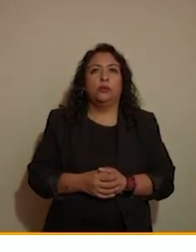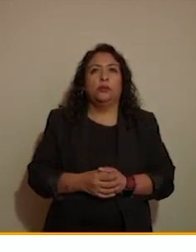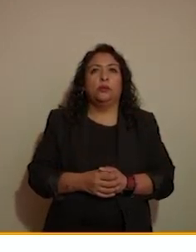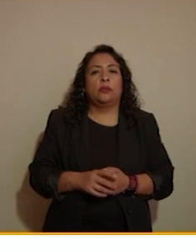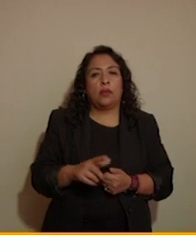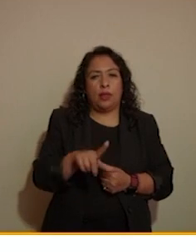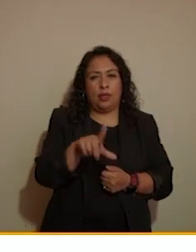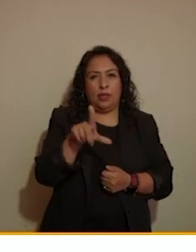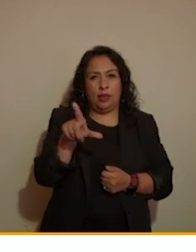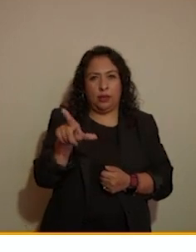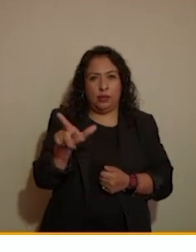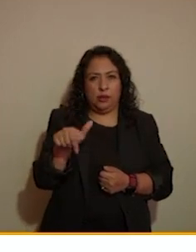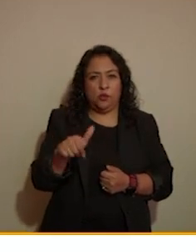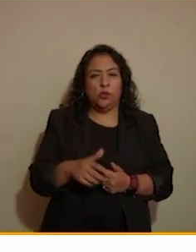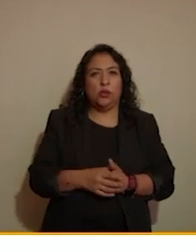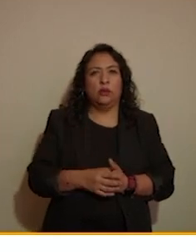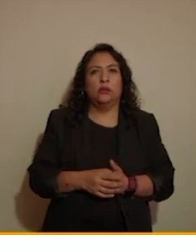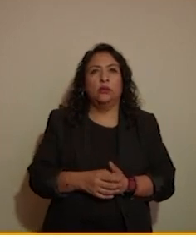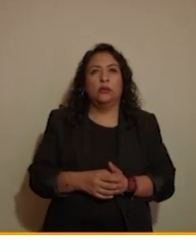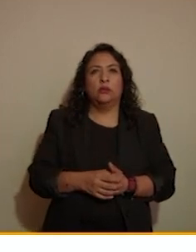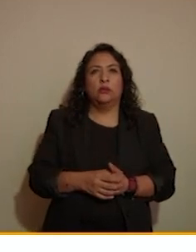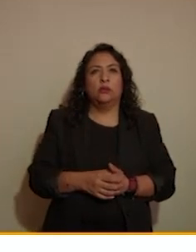Luego tiene que